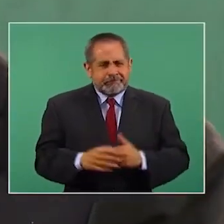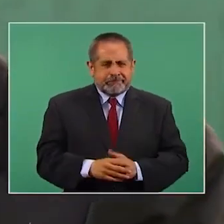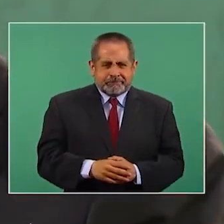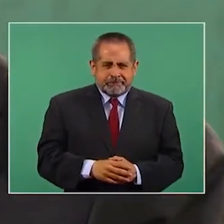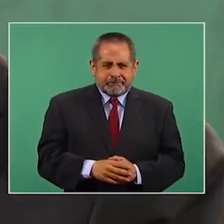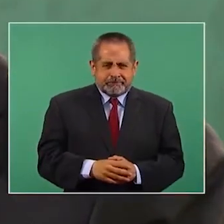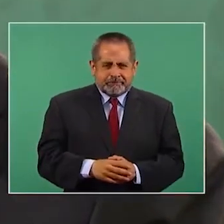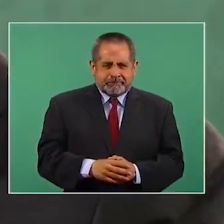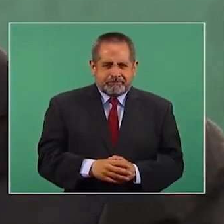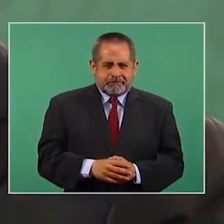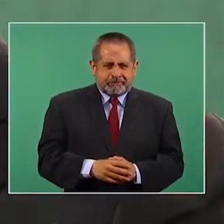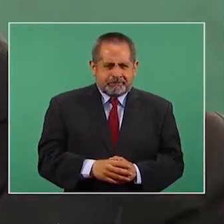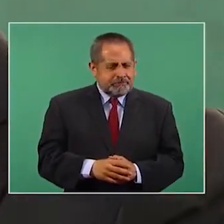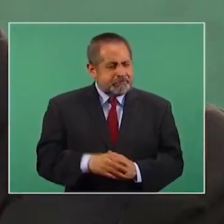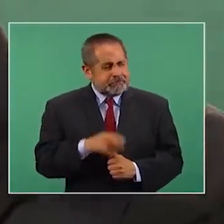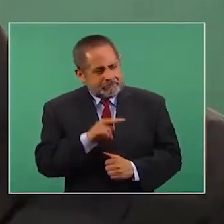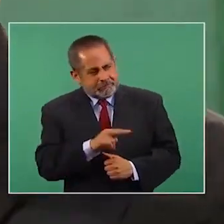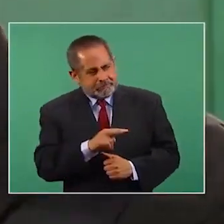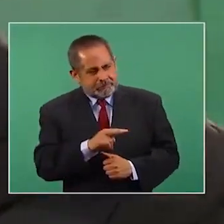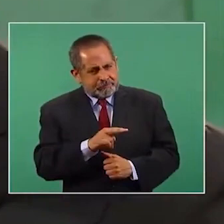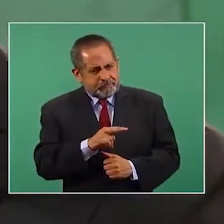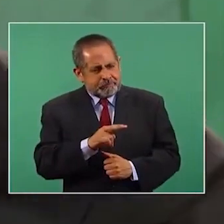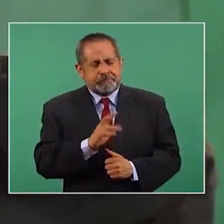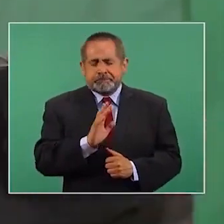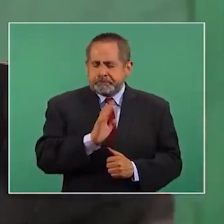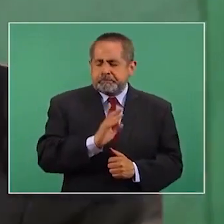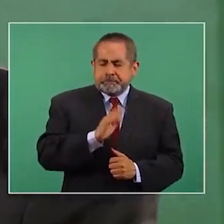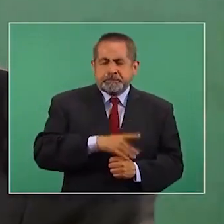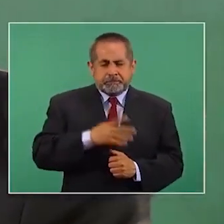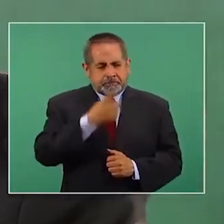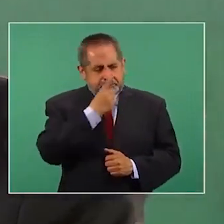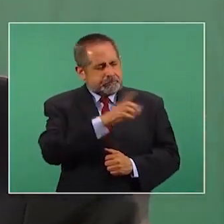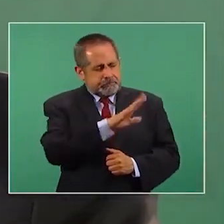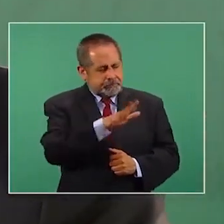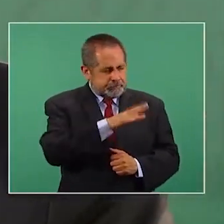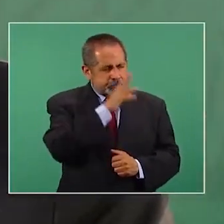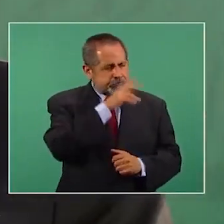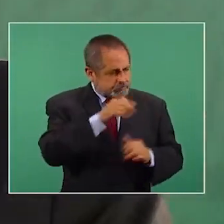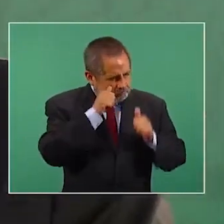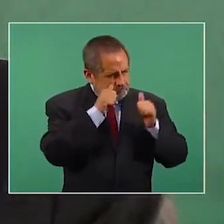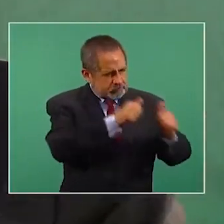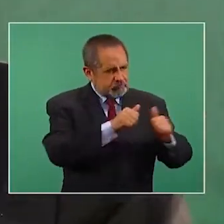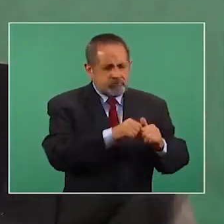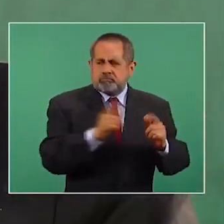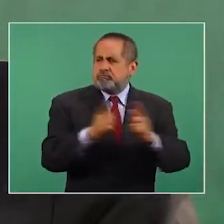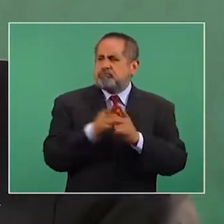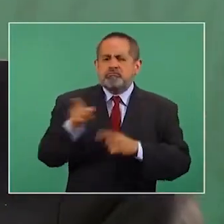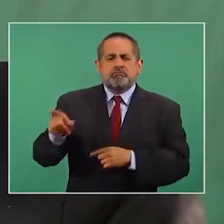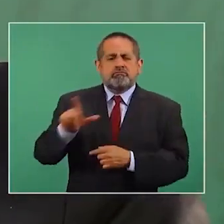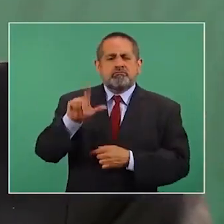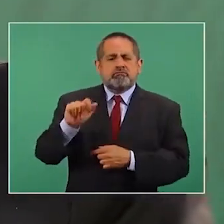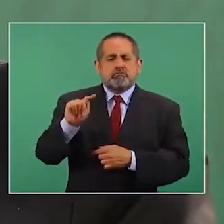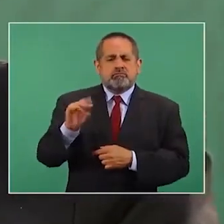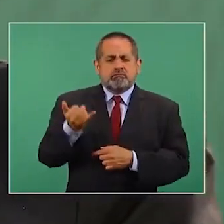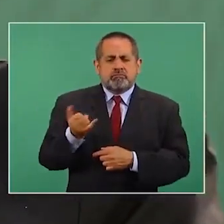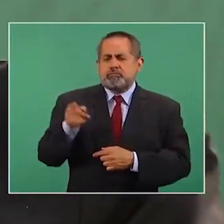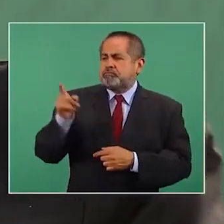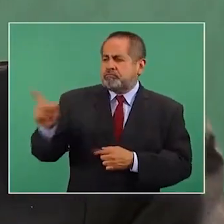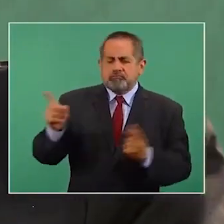Entonces, pues lo que le comenté es que se le iba a atender y Leti lo